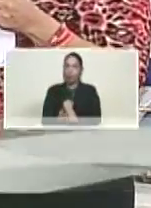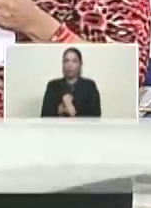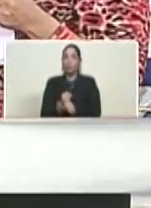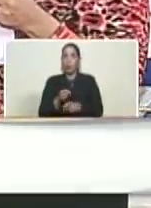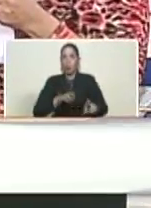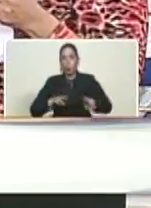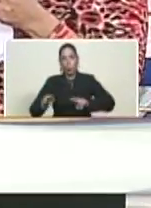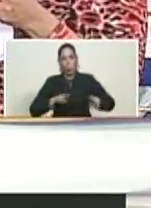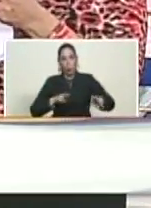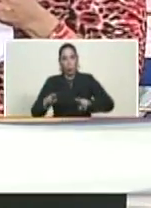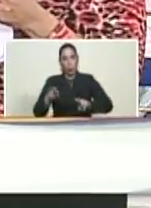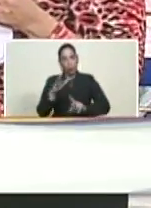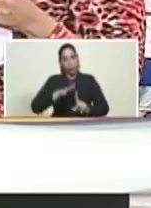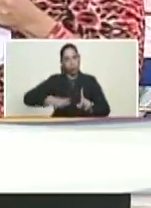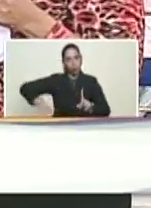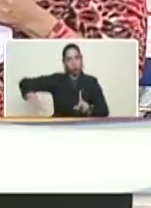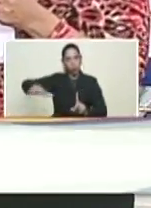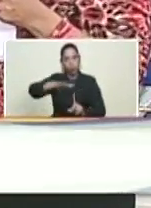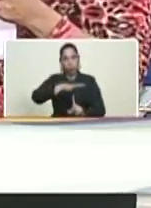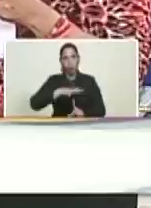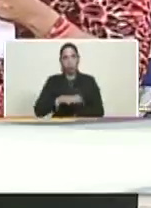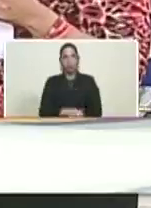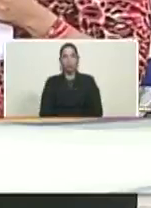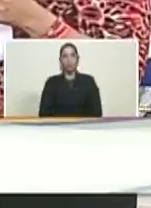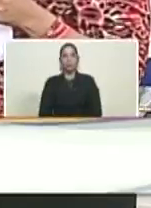y territorializado.